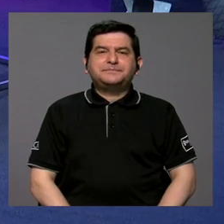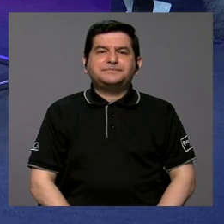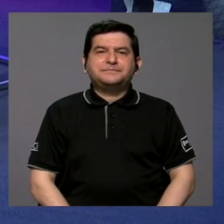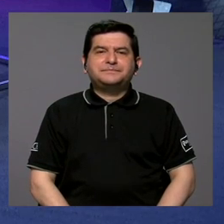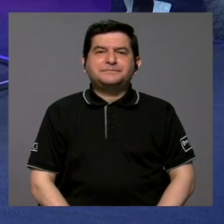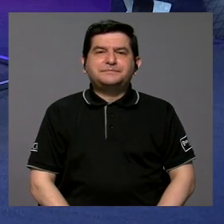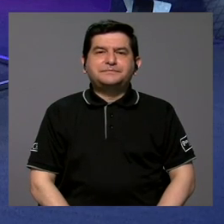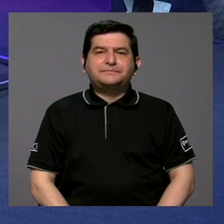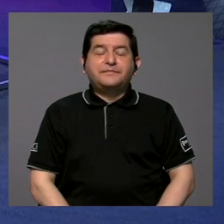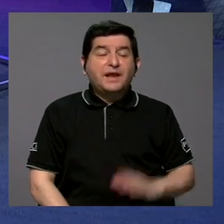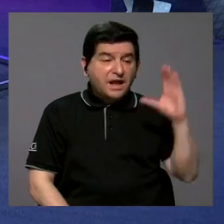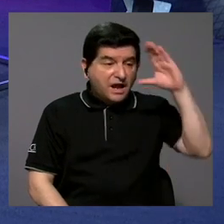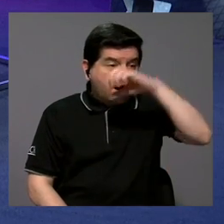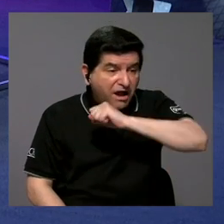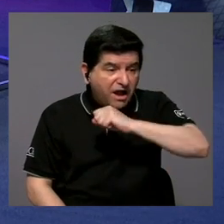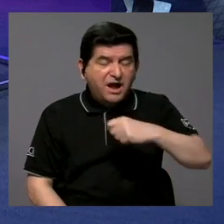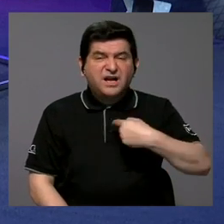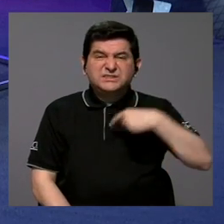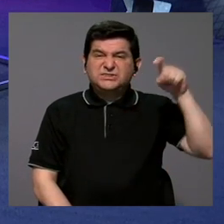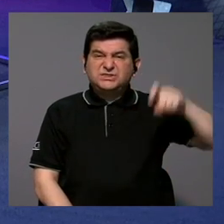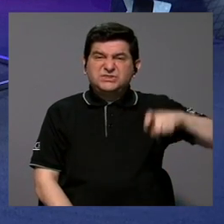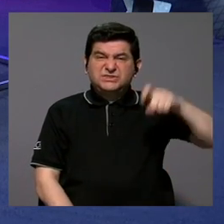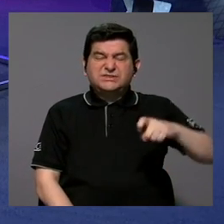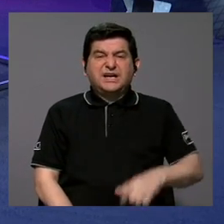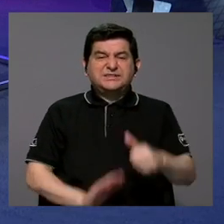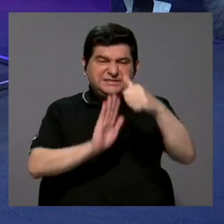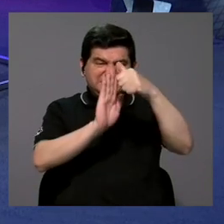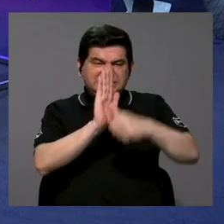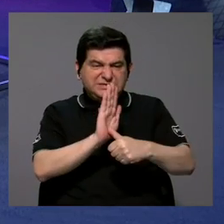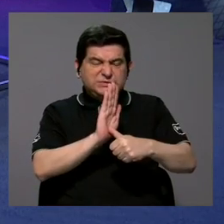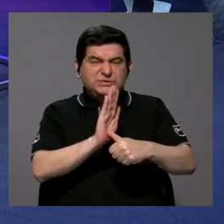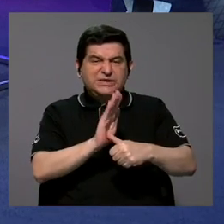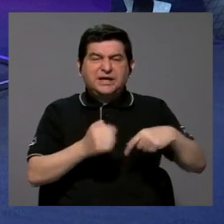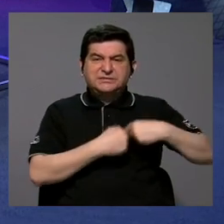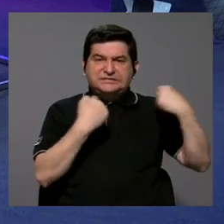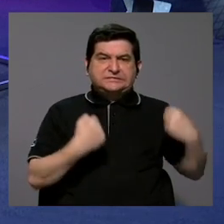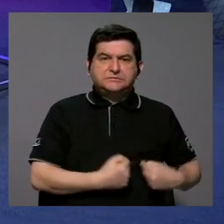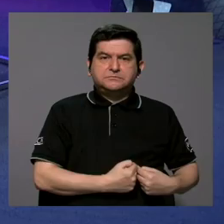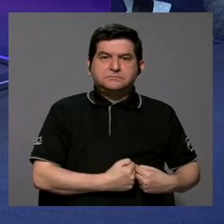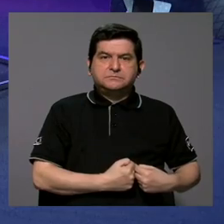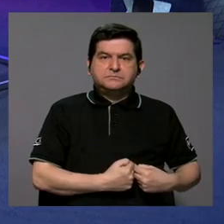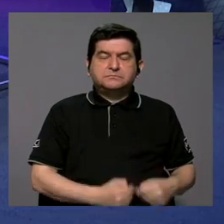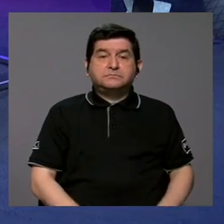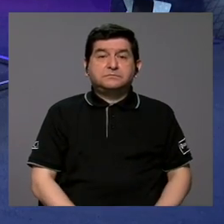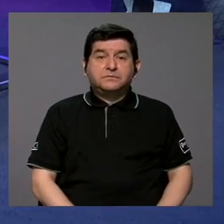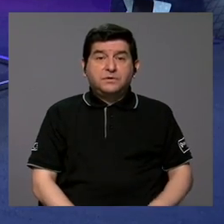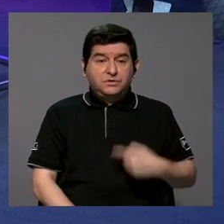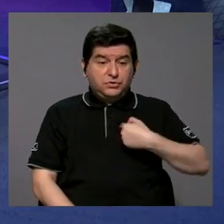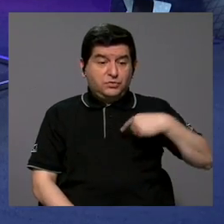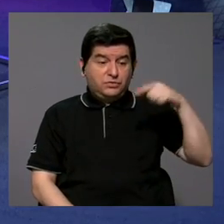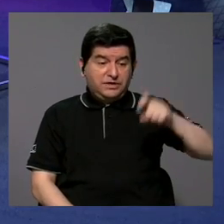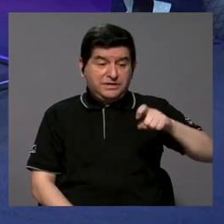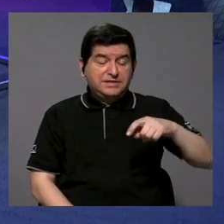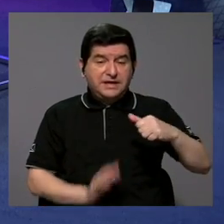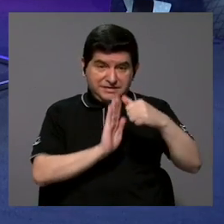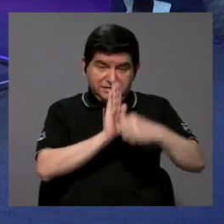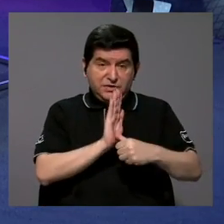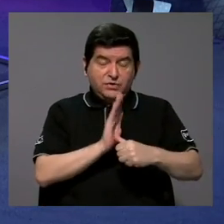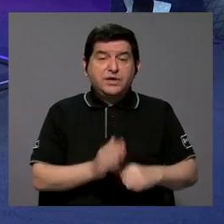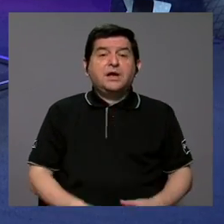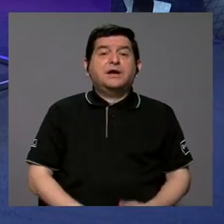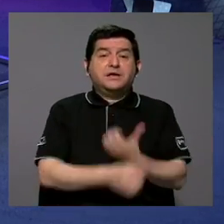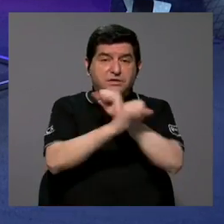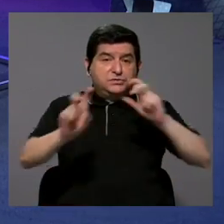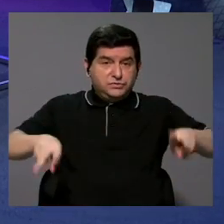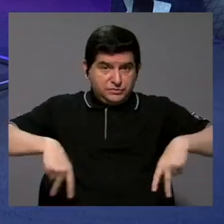Entonces se dieron cuenta que yo necesitaba una cirugía cardíaca para poder sobrevivir.